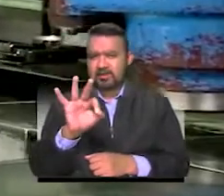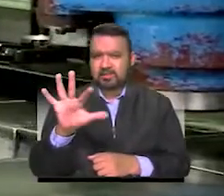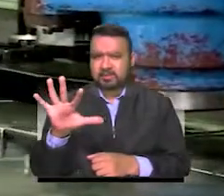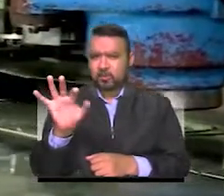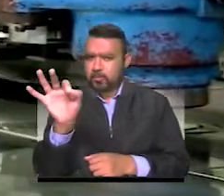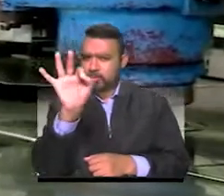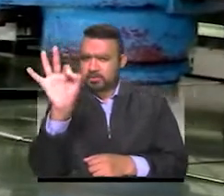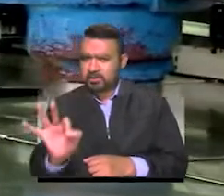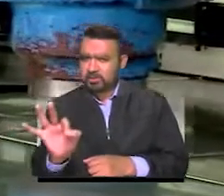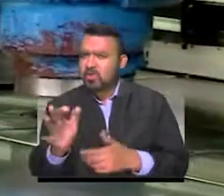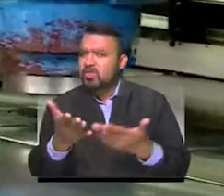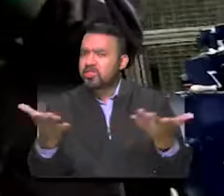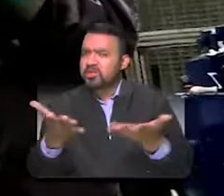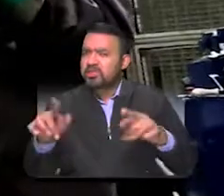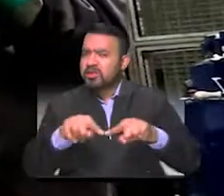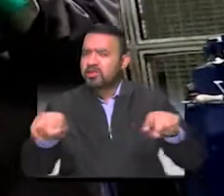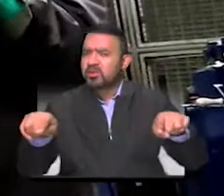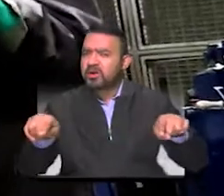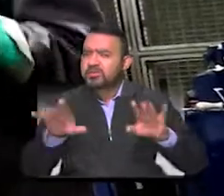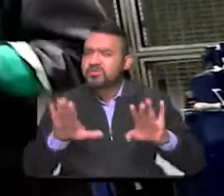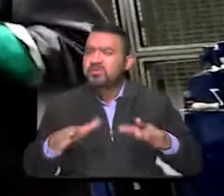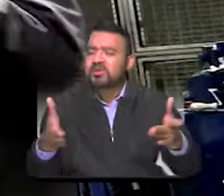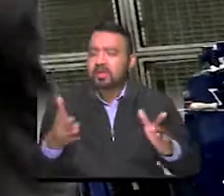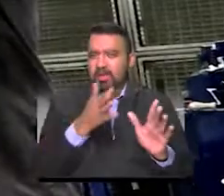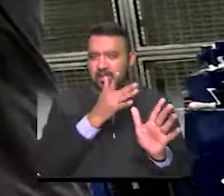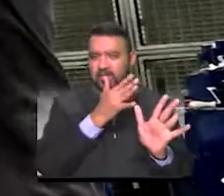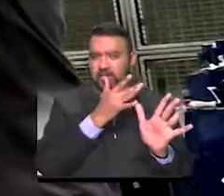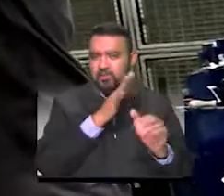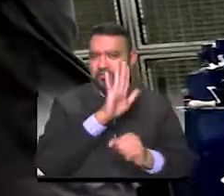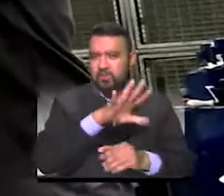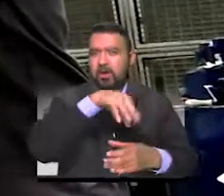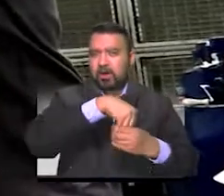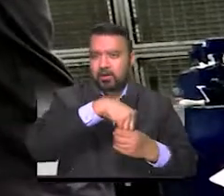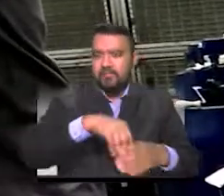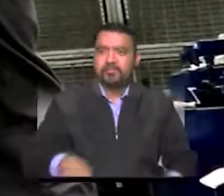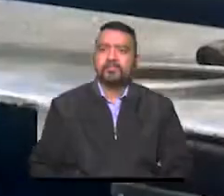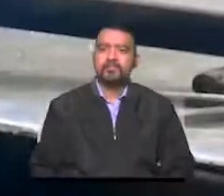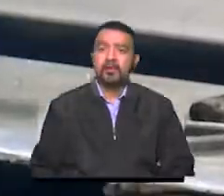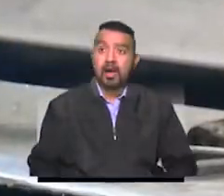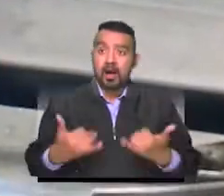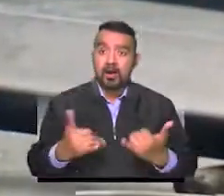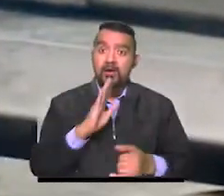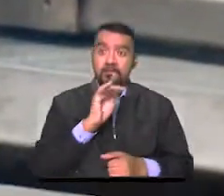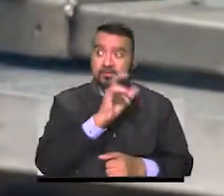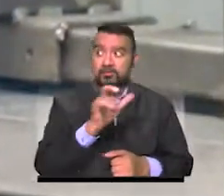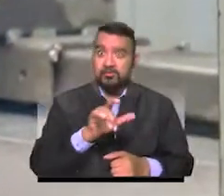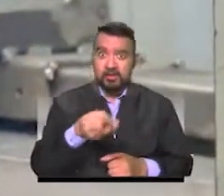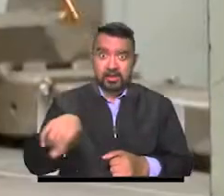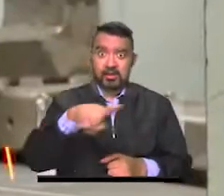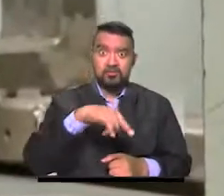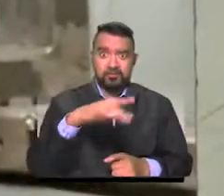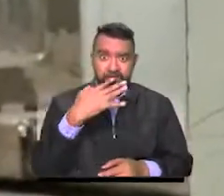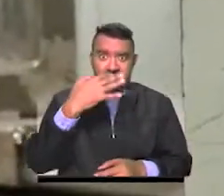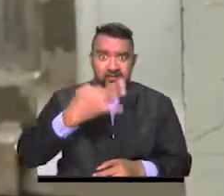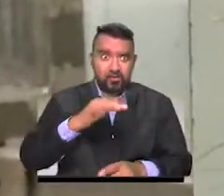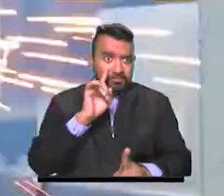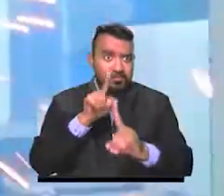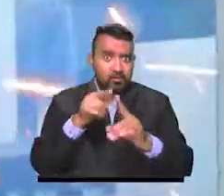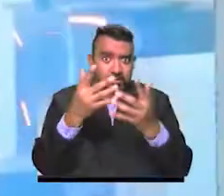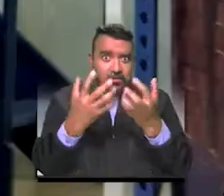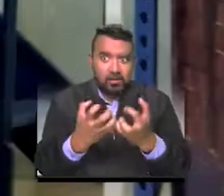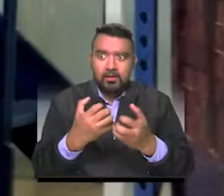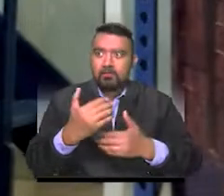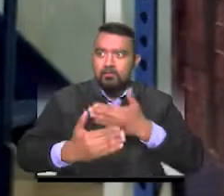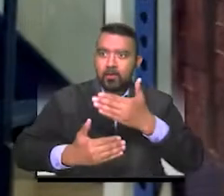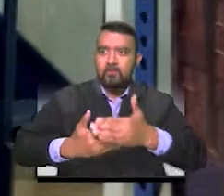viven en Itagüí. Esas personas son las que realmente hoy en día estamos comprometidos con ese propósito de transformar las ciudades. Y si me